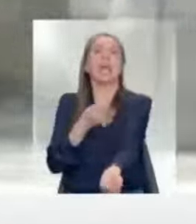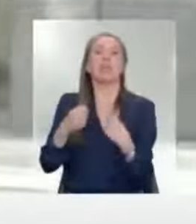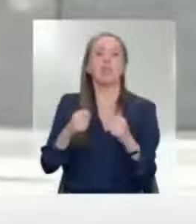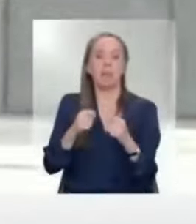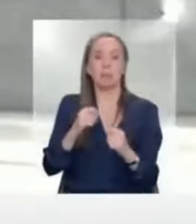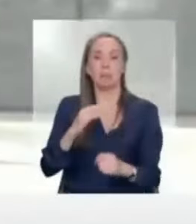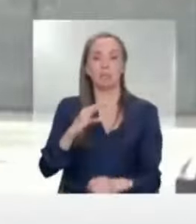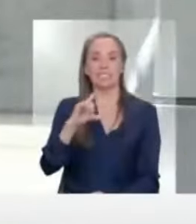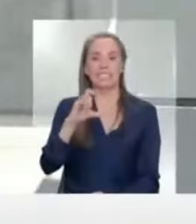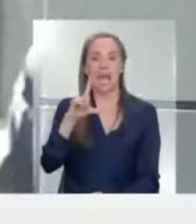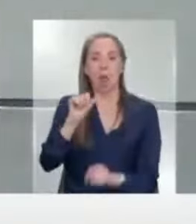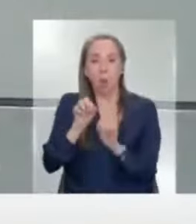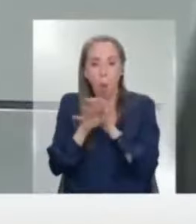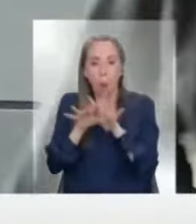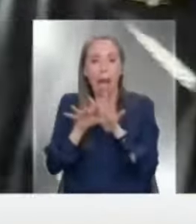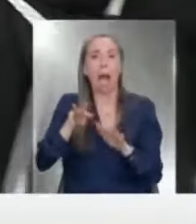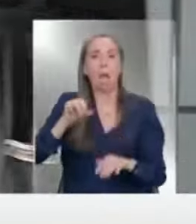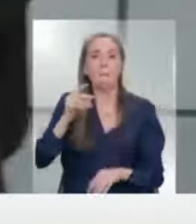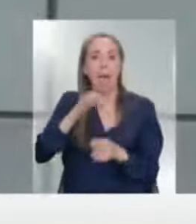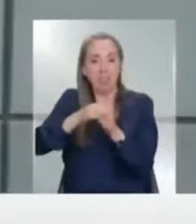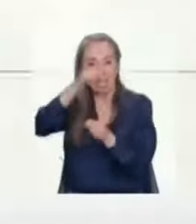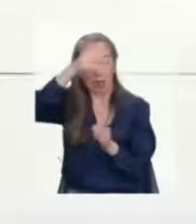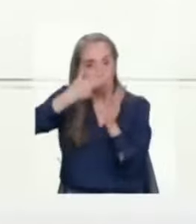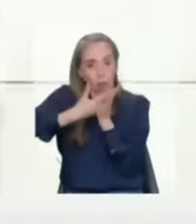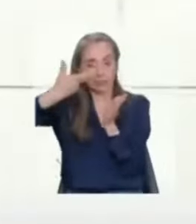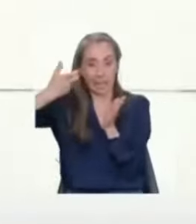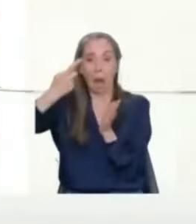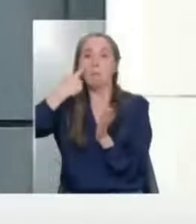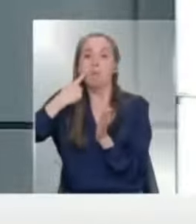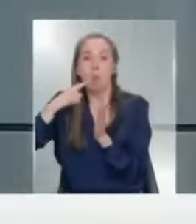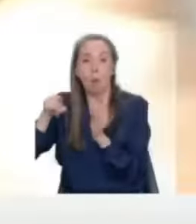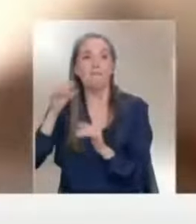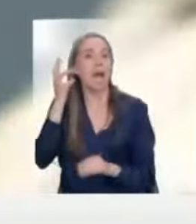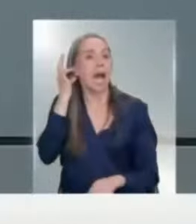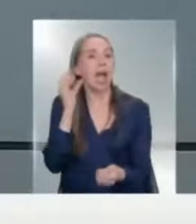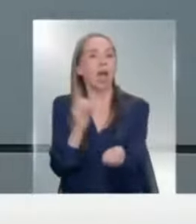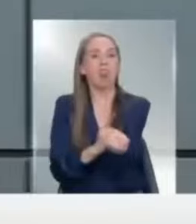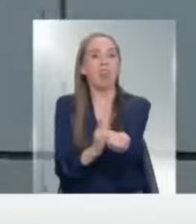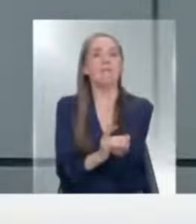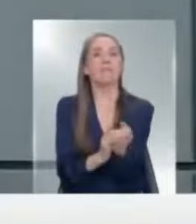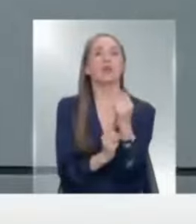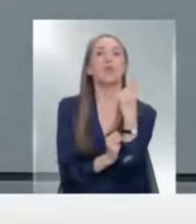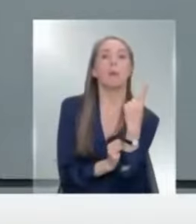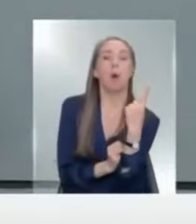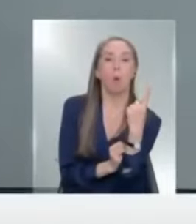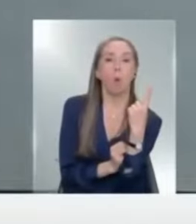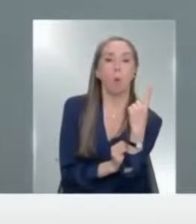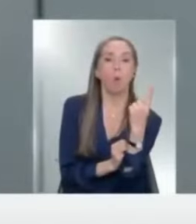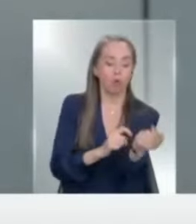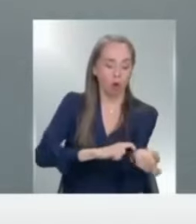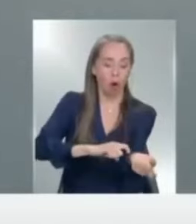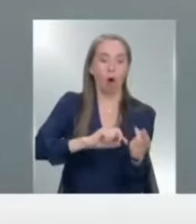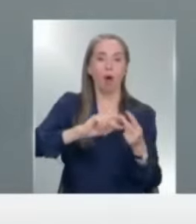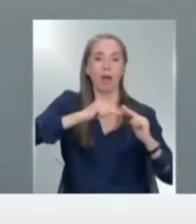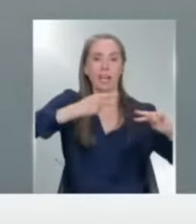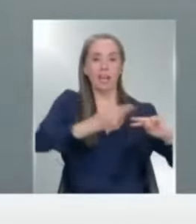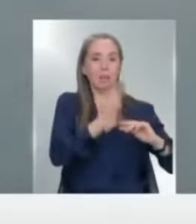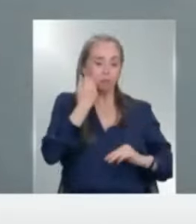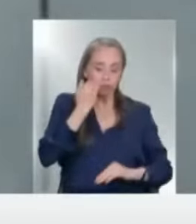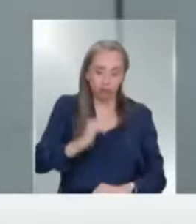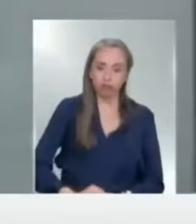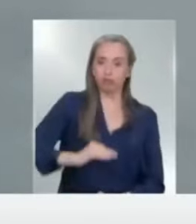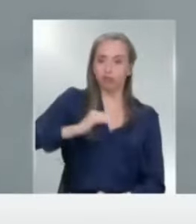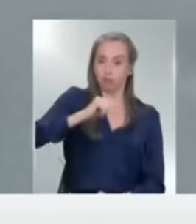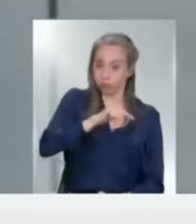Durante un año en esta paciente en este ensayo clínico tiene que ver con la diabetes tipo un que es de origen genético aún así